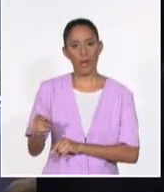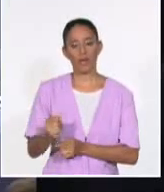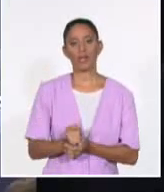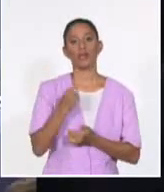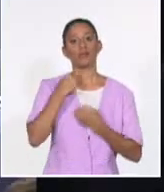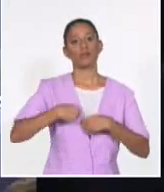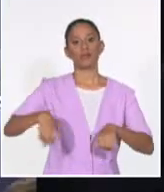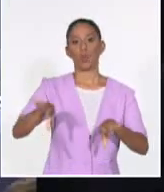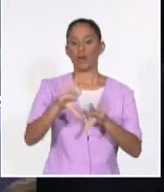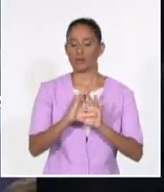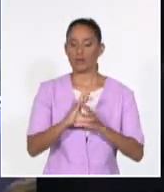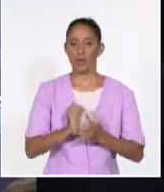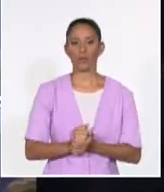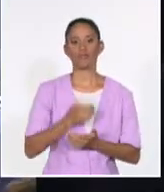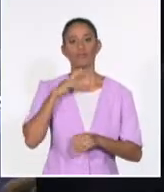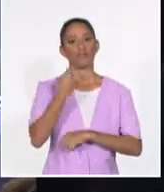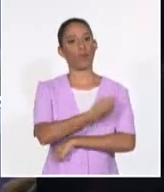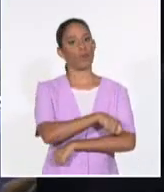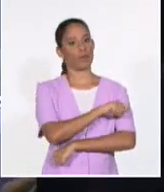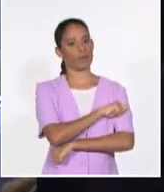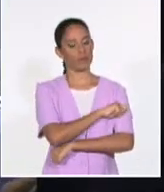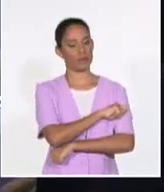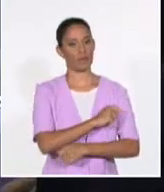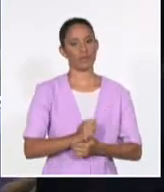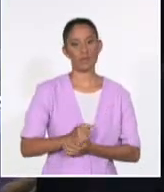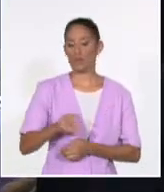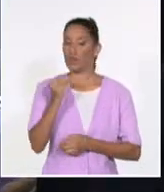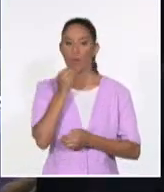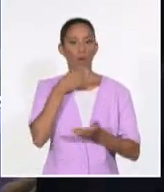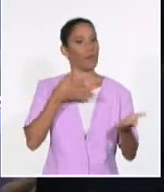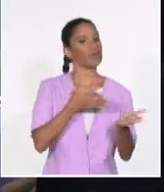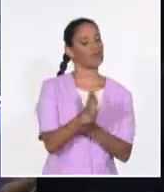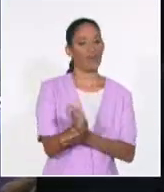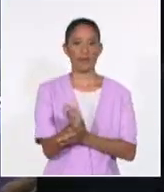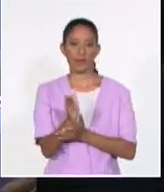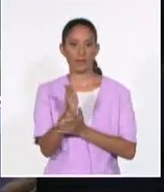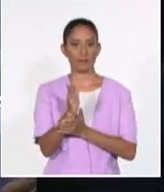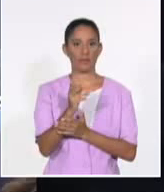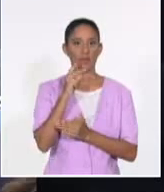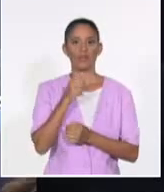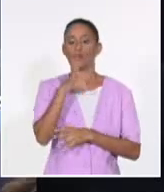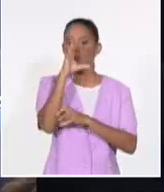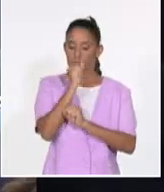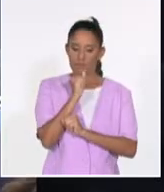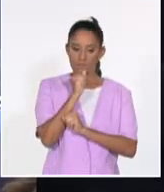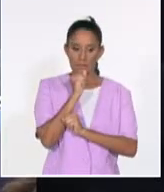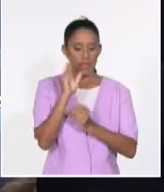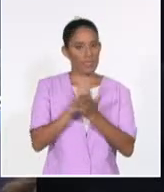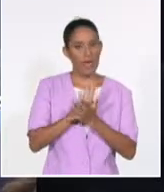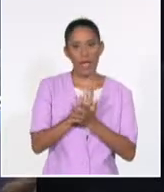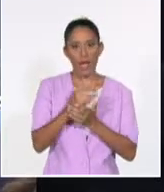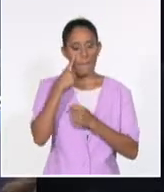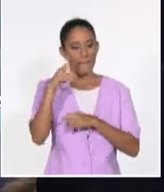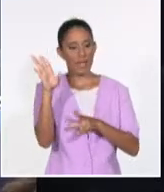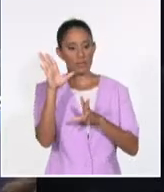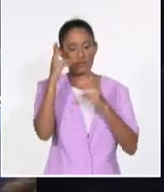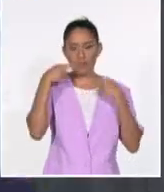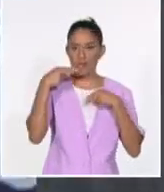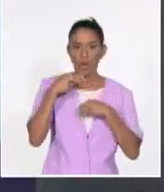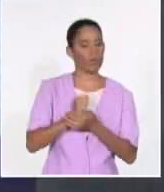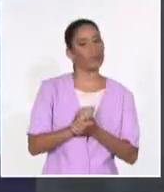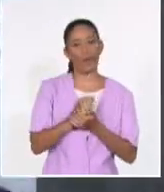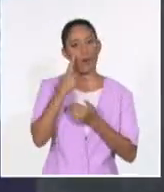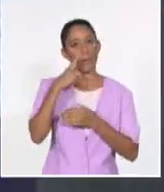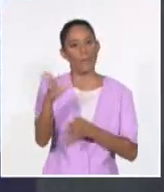holocausto sobre la población palestina. No podemos mantener minutos de silencio por las víctimas israelíes y Thank no hacerlo you. Sobre los palestinos. Este